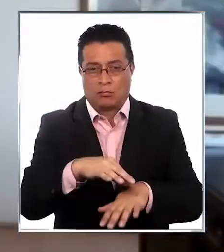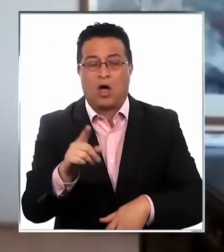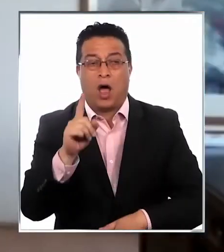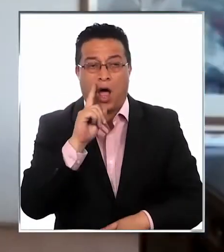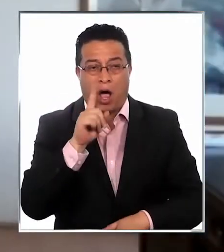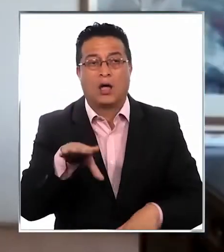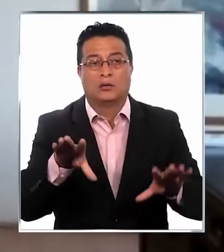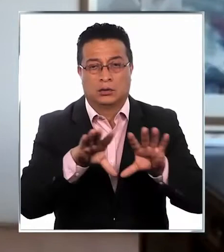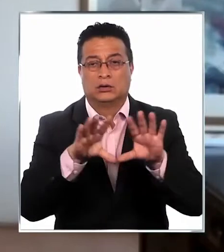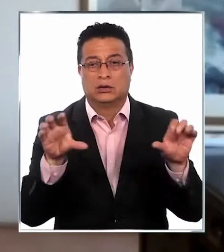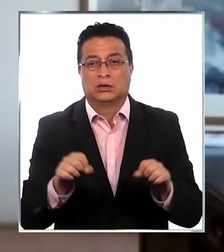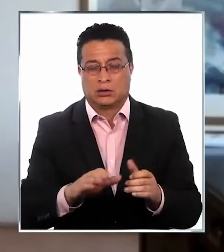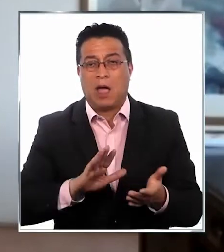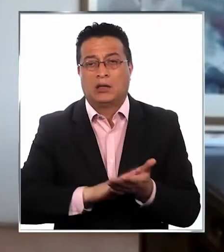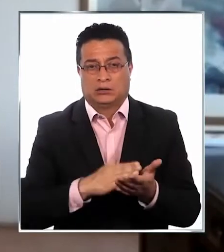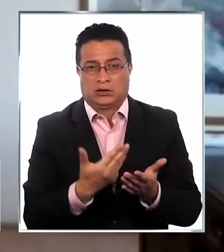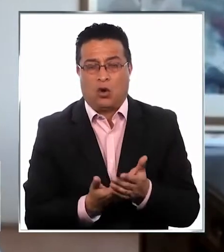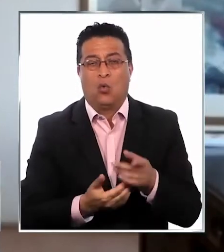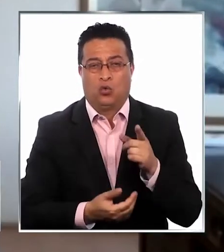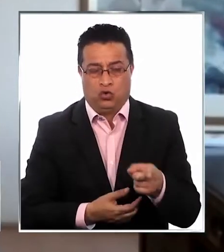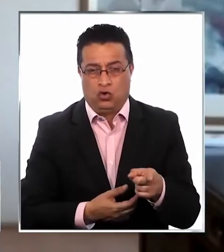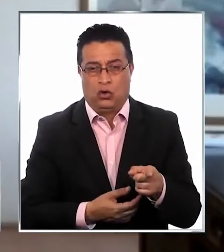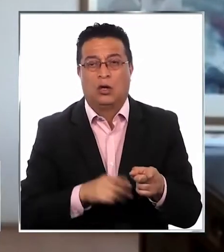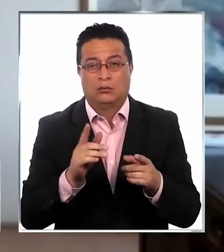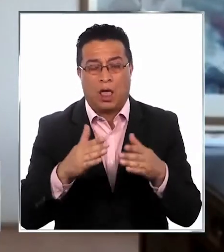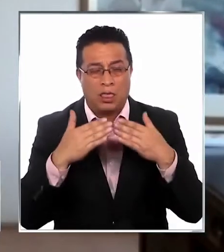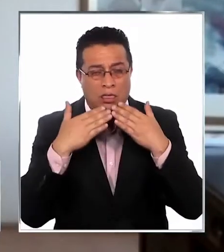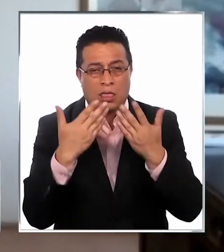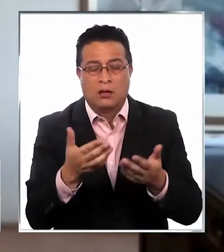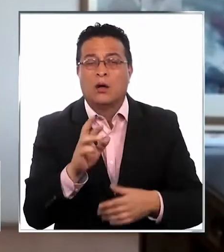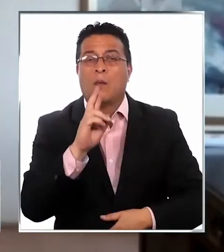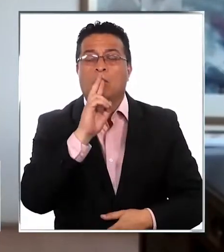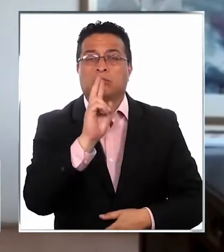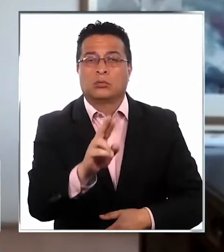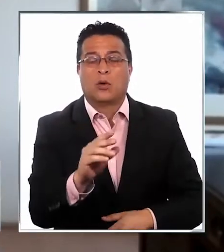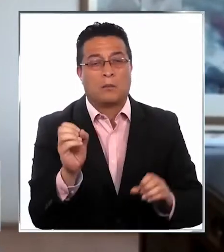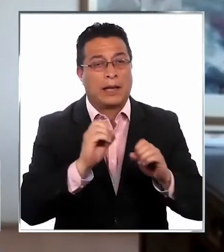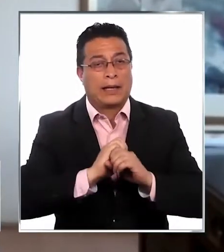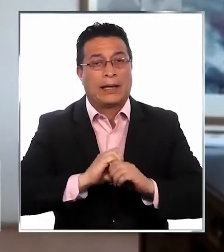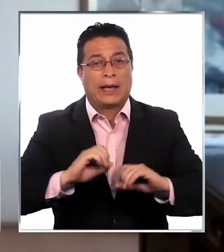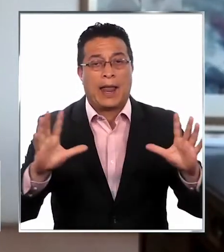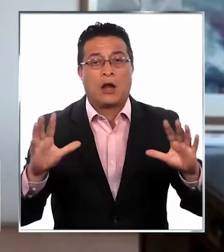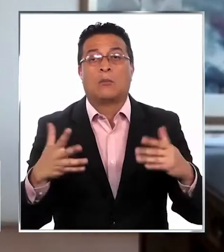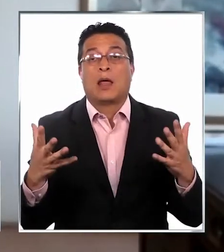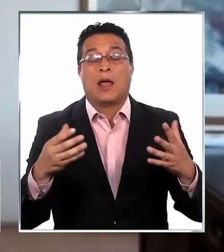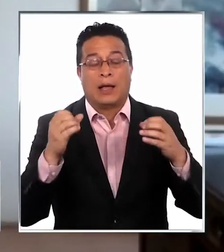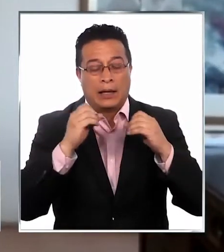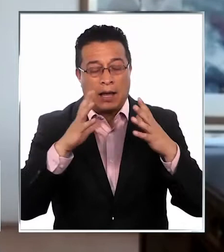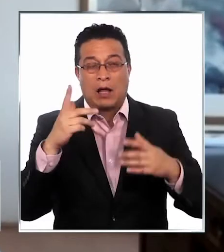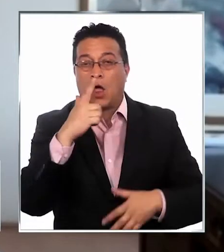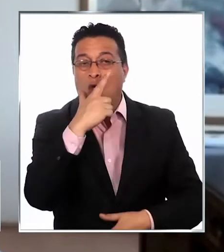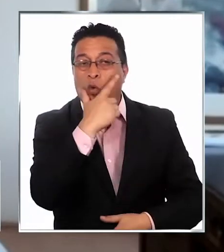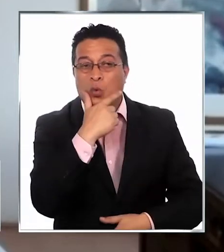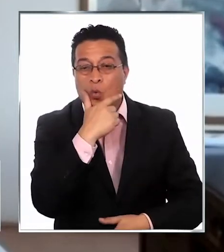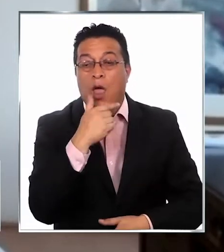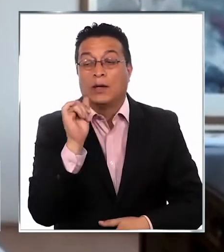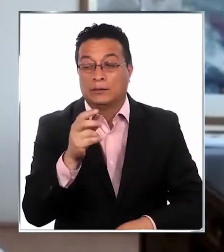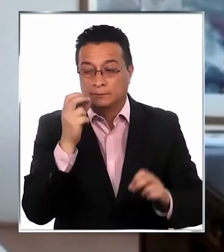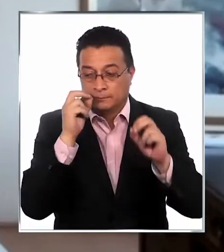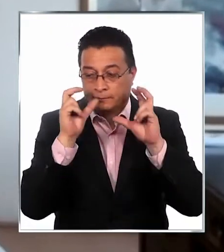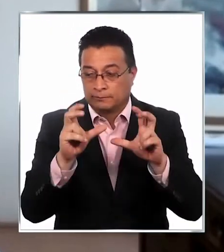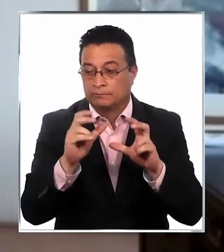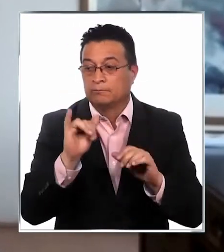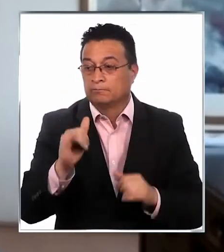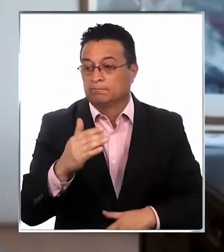el sistema de salud y daremos muy pronto claridad para despejar esa duda y atender a una